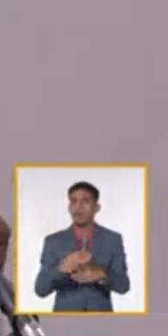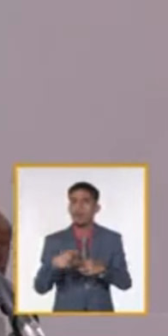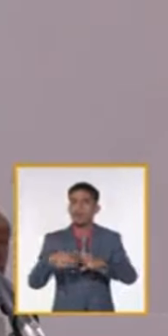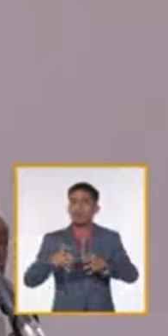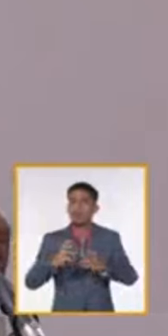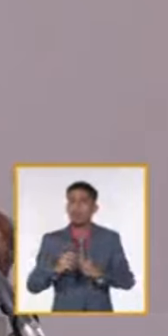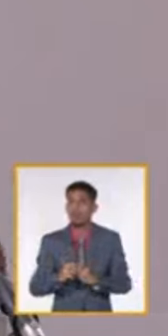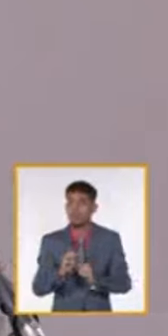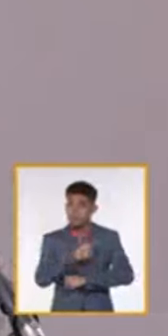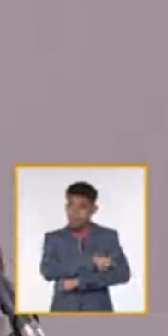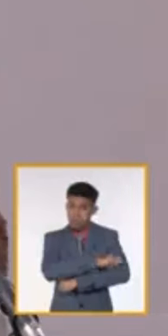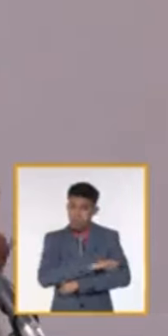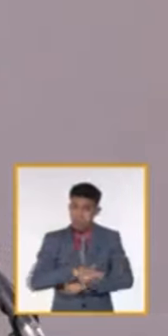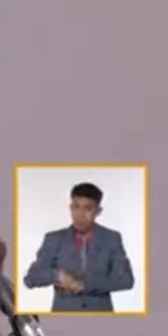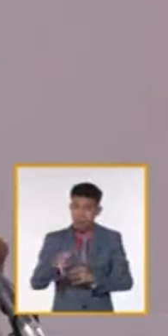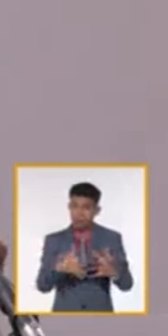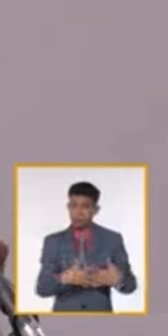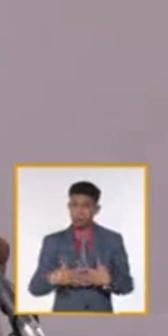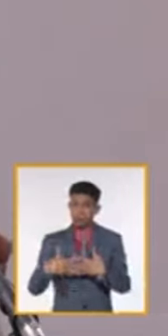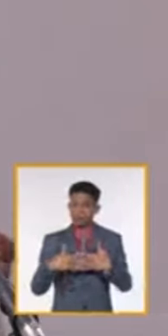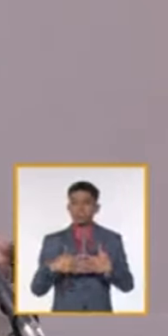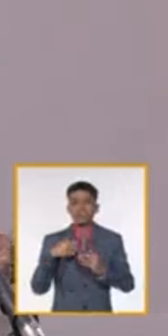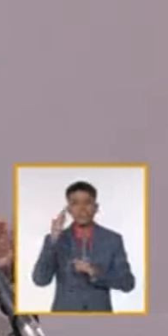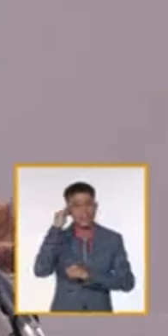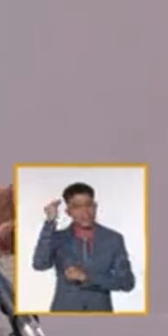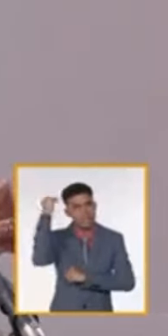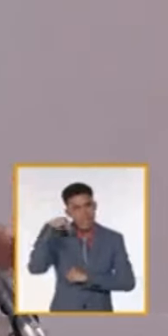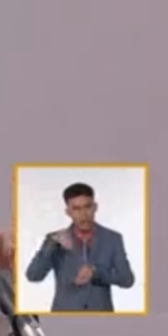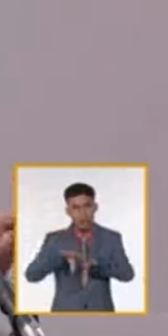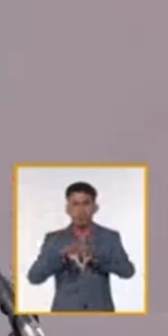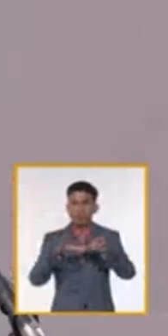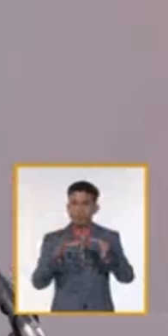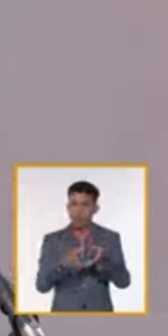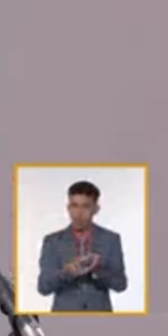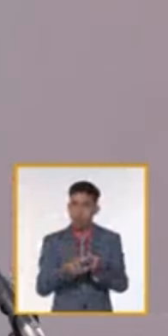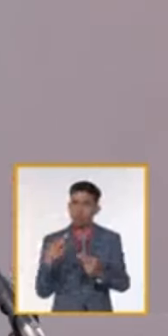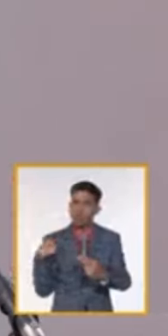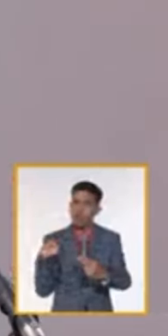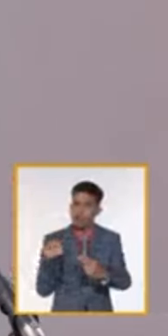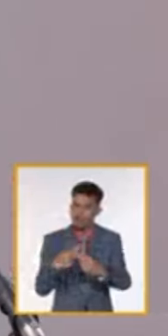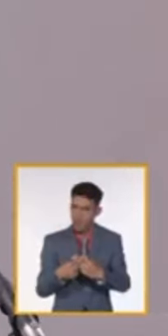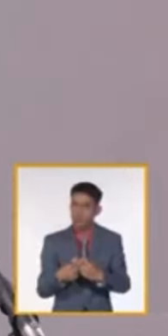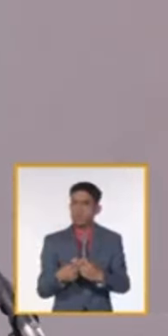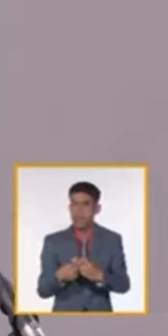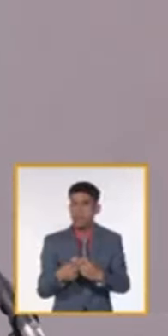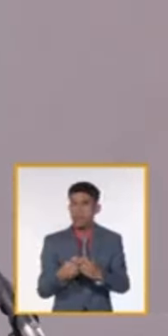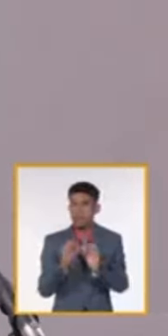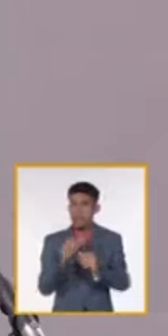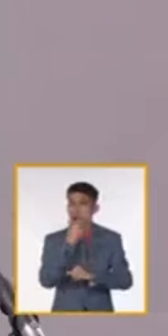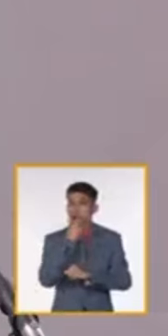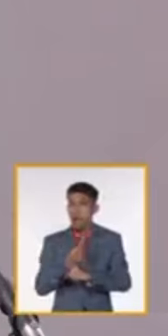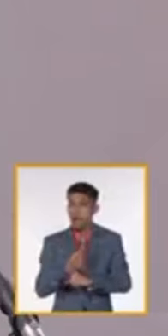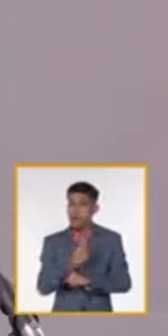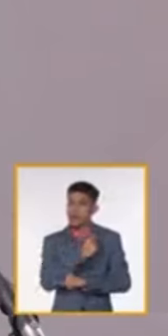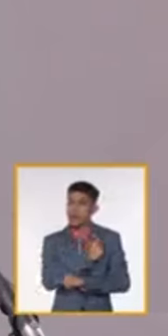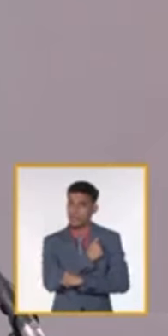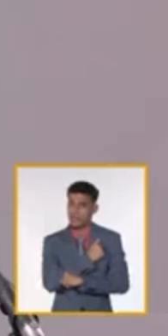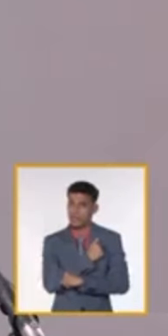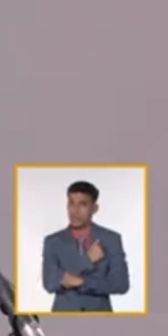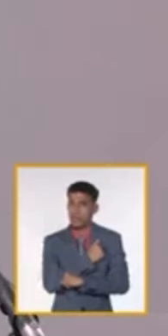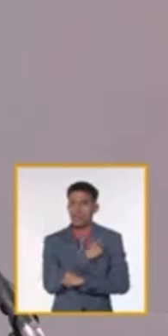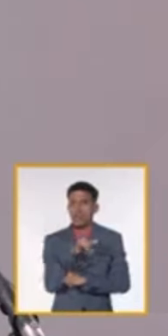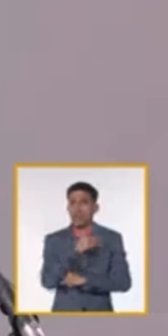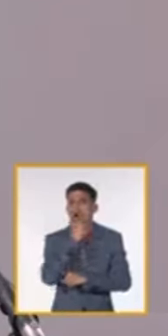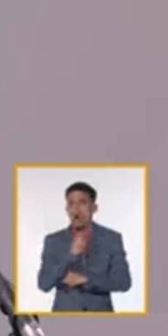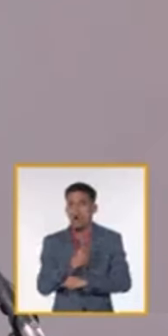pueblo norteamericano tiene cada vez más conciencia de la complicidad de su gobierno en este genocidio y quiere que pare. Y no estamos hablando de